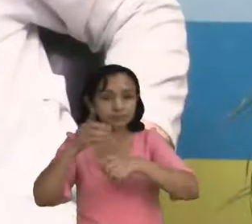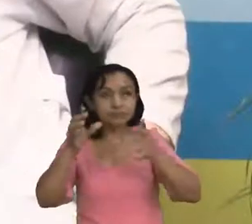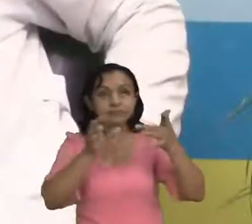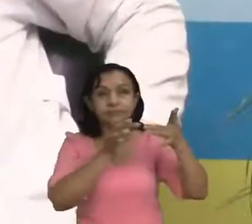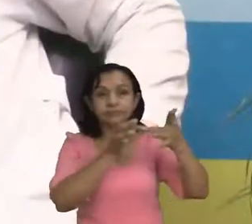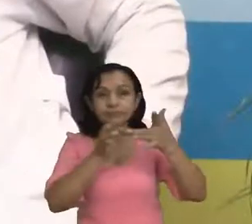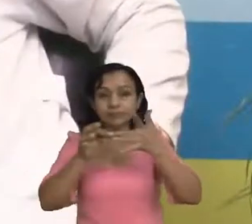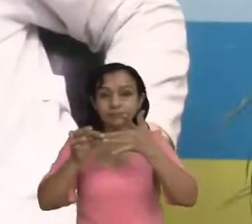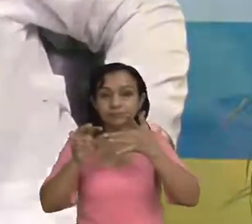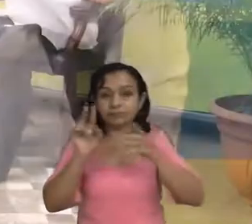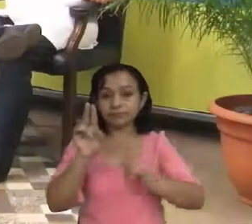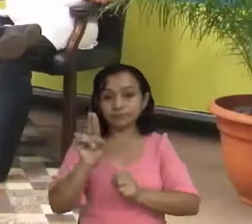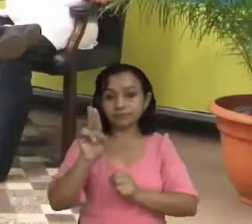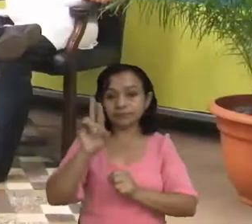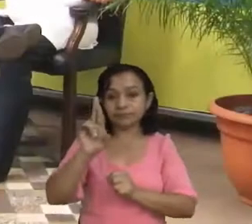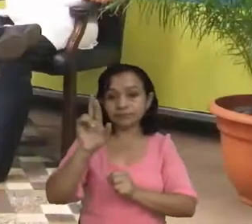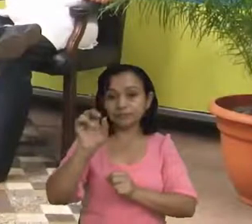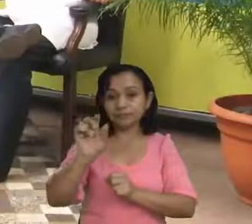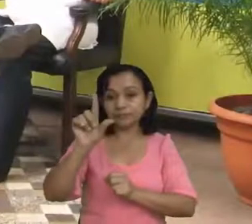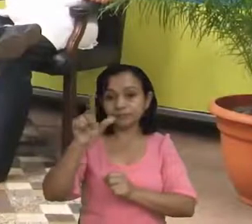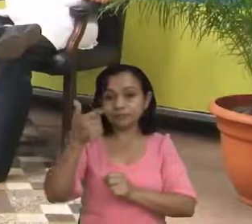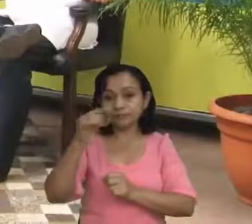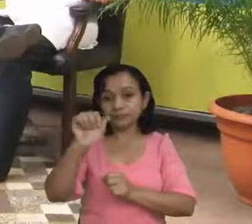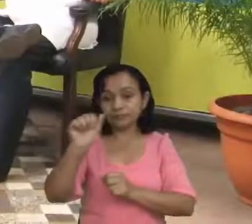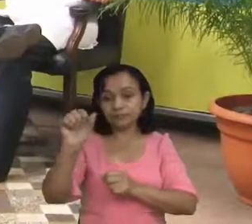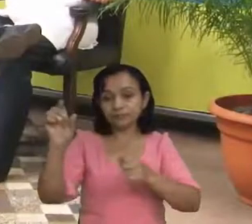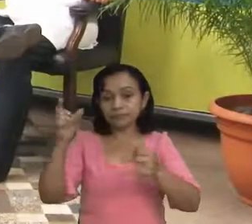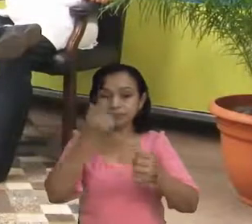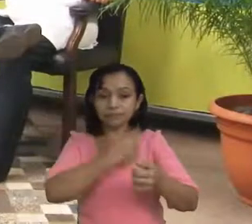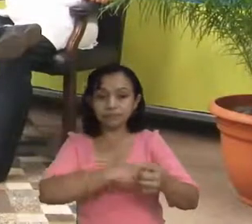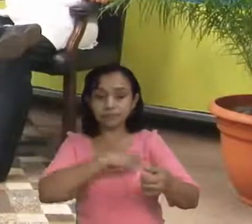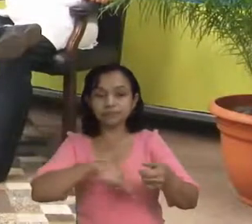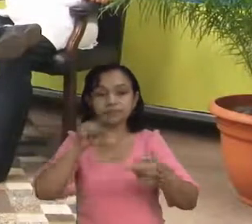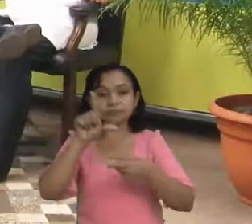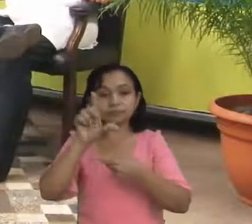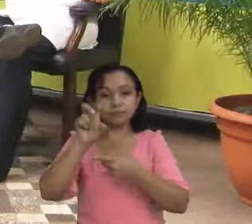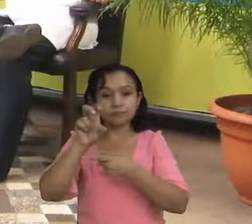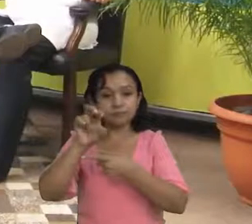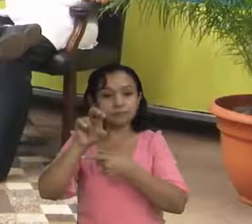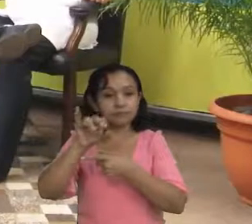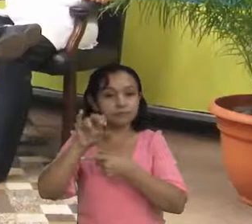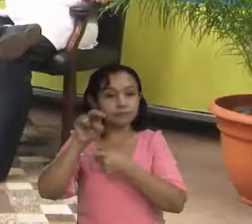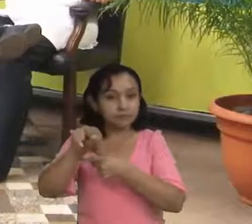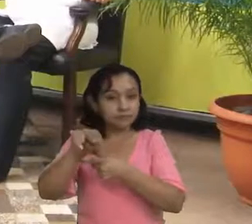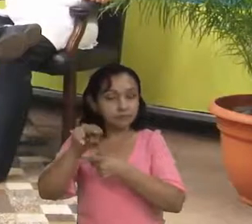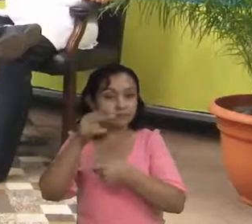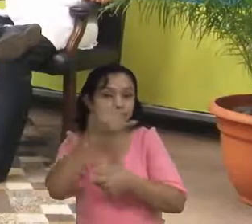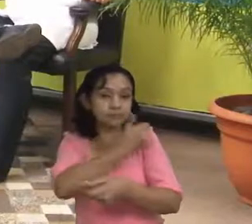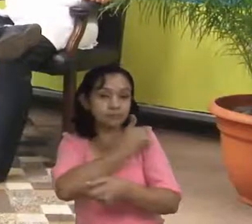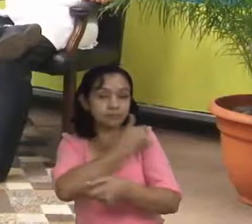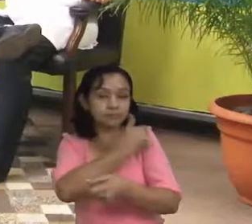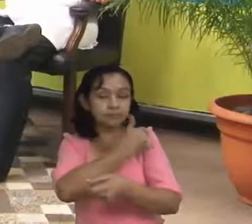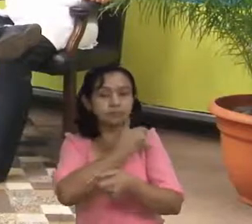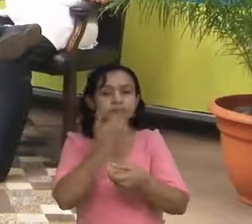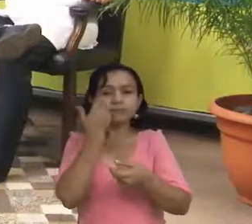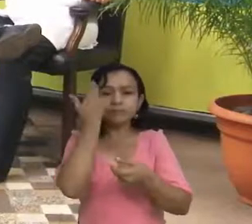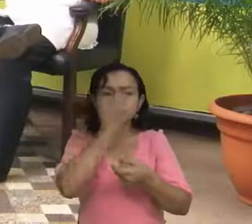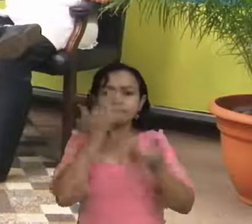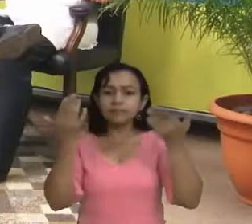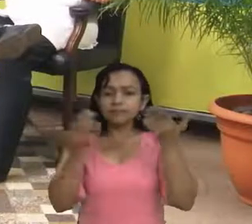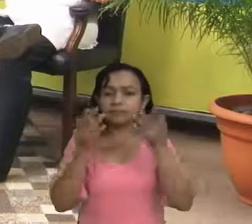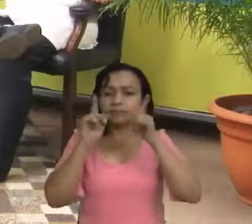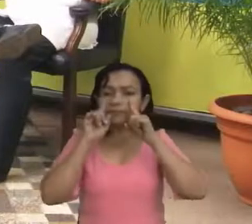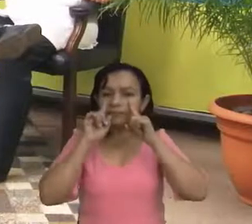especialidad de urología del Hospital Escuela Antonio Lenín Fonseca. Con él estamos hablando sobre las causas y